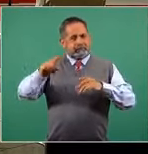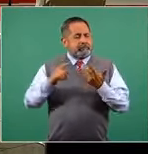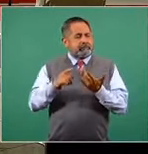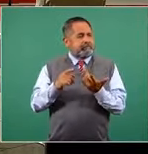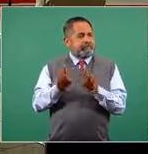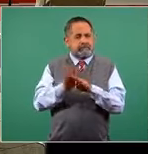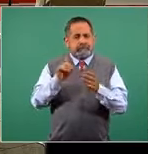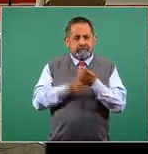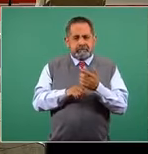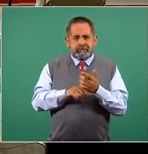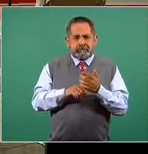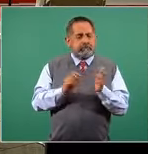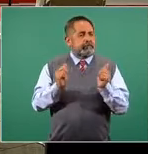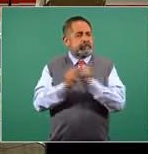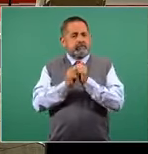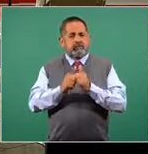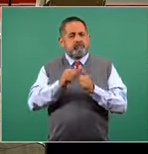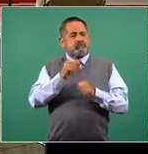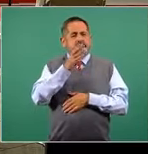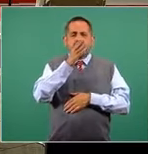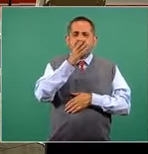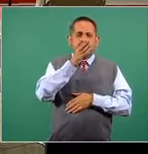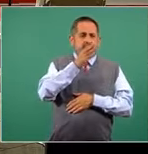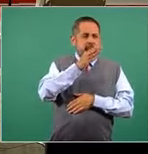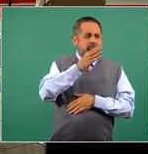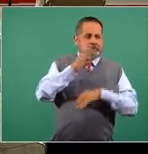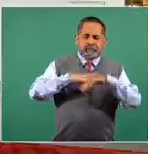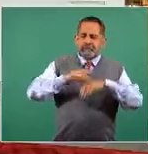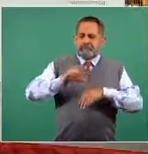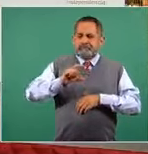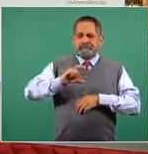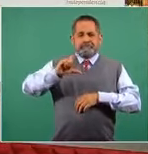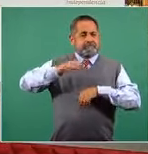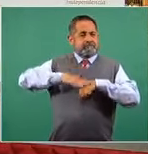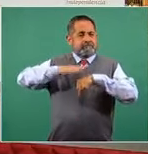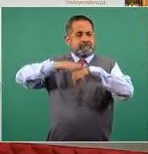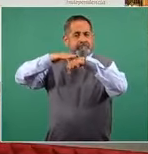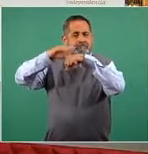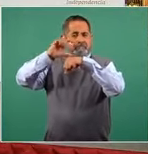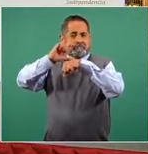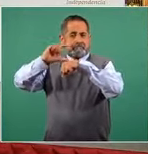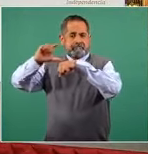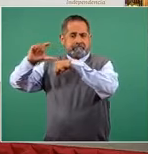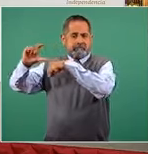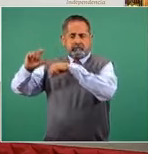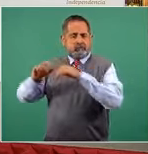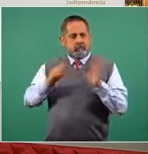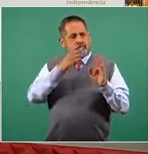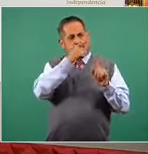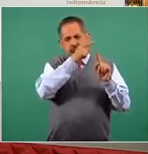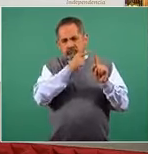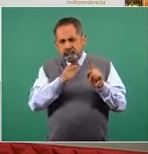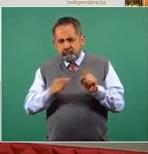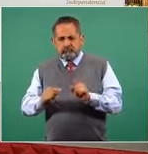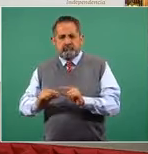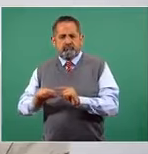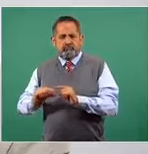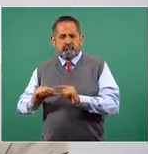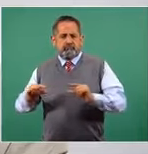en su momento estén pegados al pico o al último acme, a la última ola, vamos a decirlo de esa